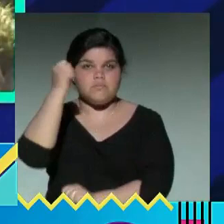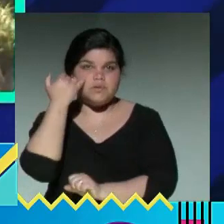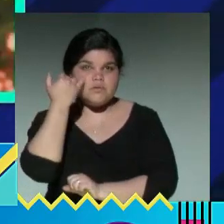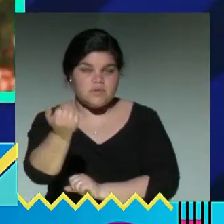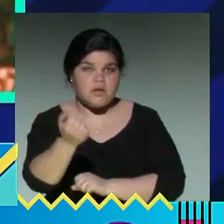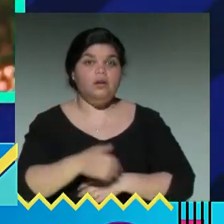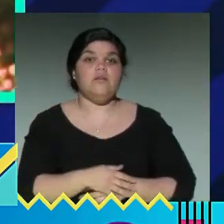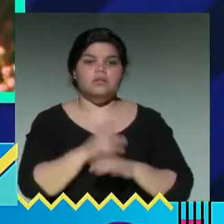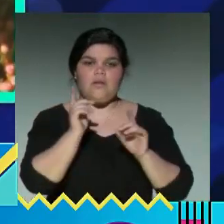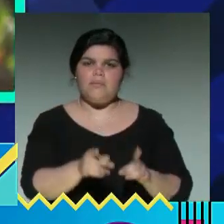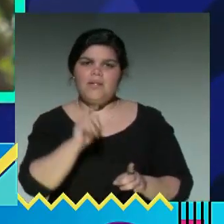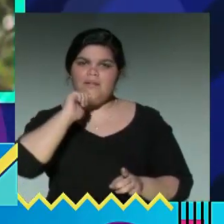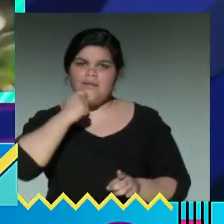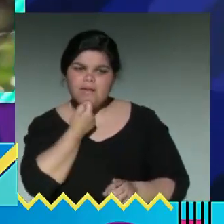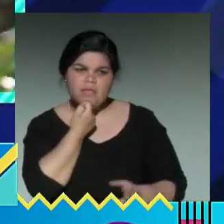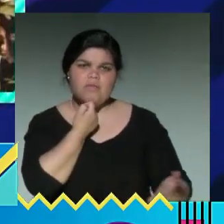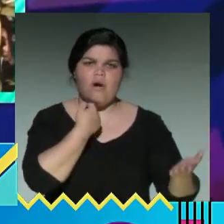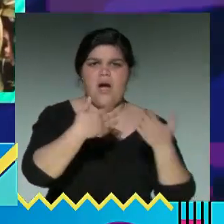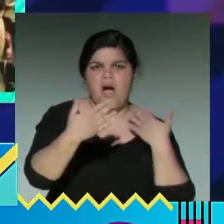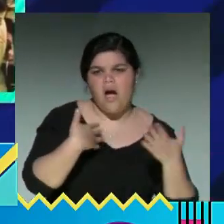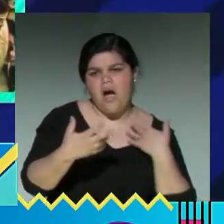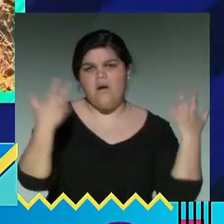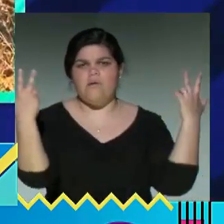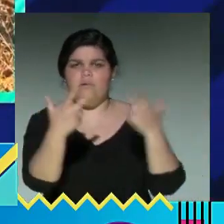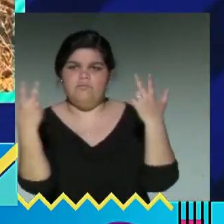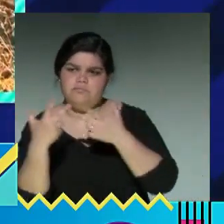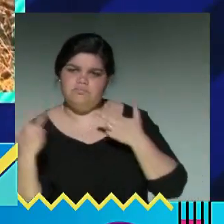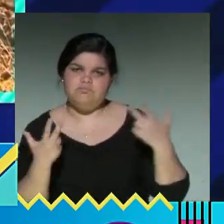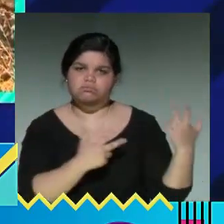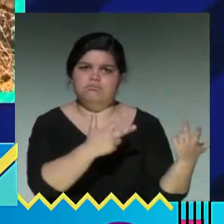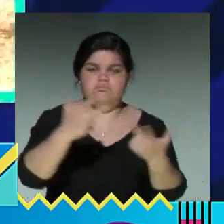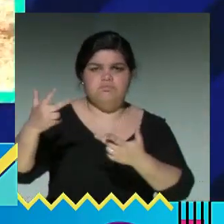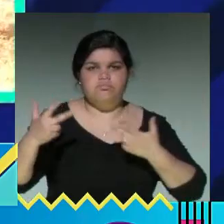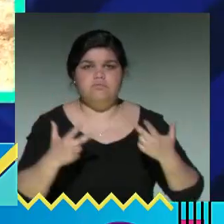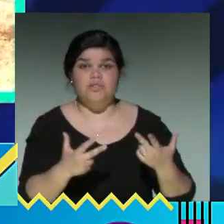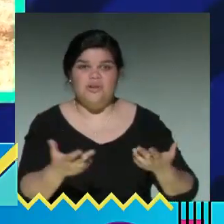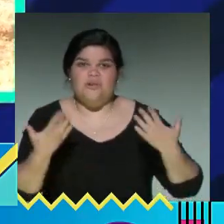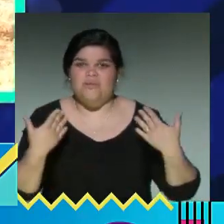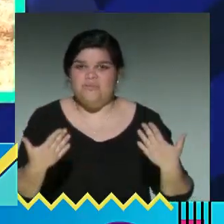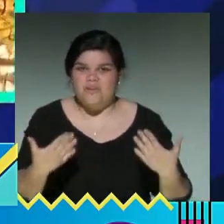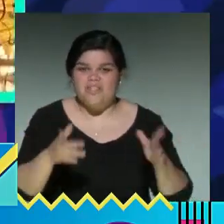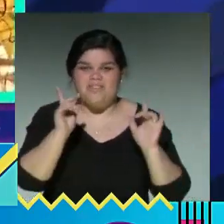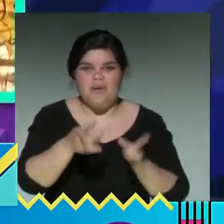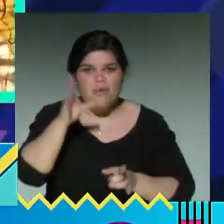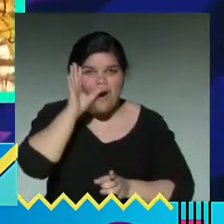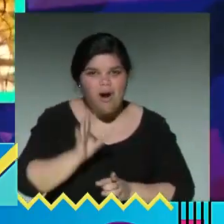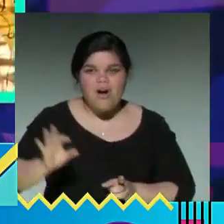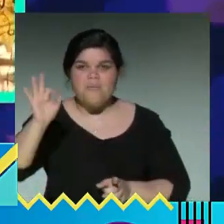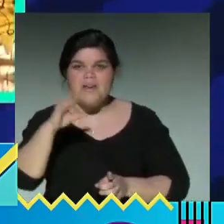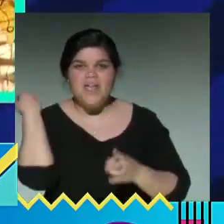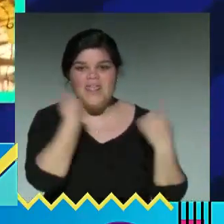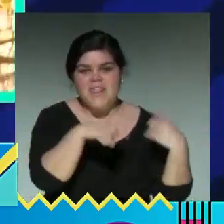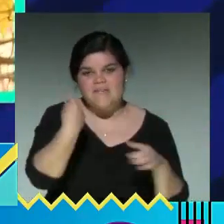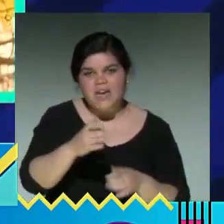realmente se dio este diálogo que queríamos entre distintas disciplinas, interdisciplinar, y las distintas miradas de ese desarrollo,